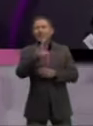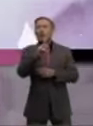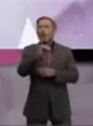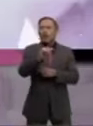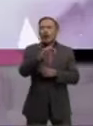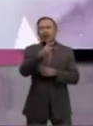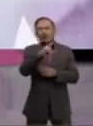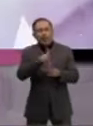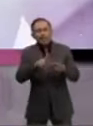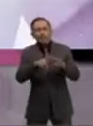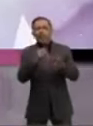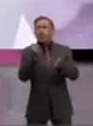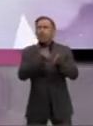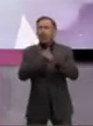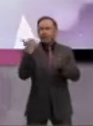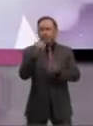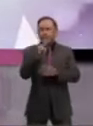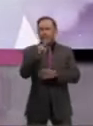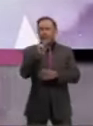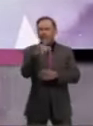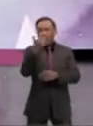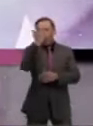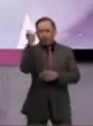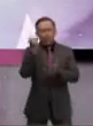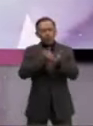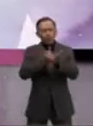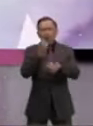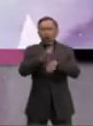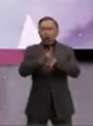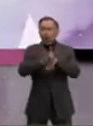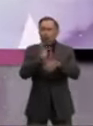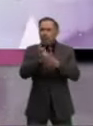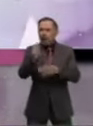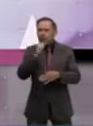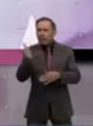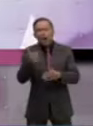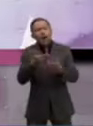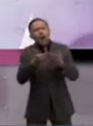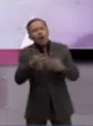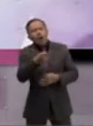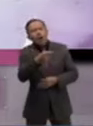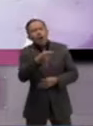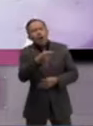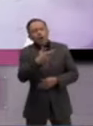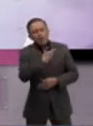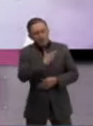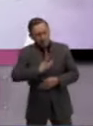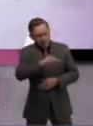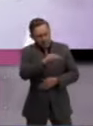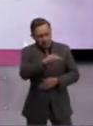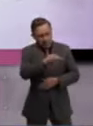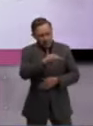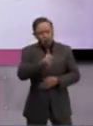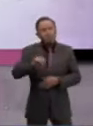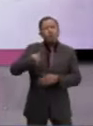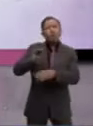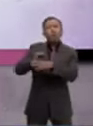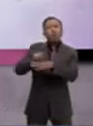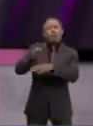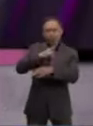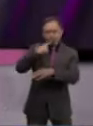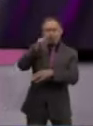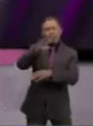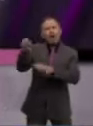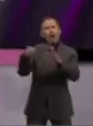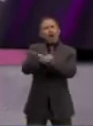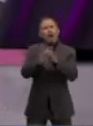los no pagos de impuestos, Peña Nieto. ¿Y qué le falta al señor López para meterlos a la cárcel? Porque él es el principal